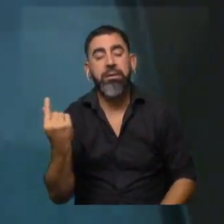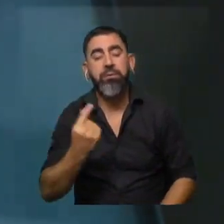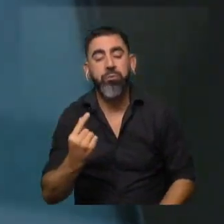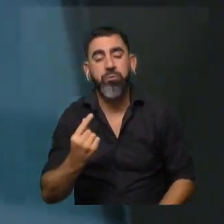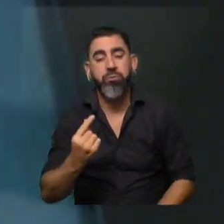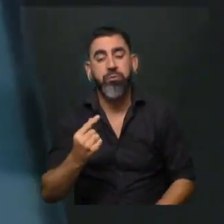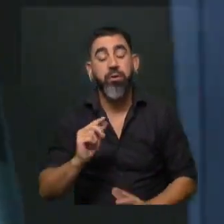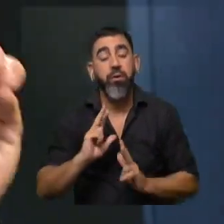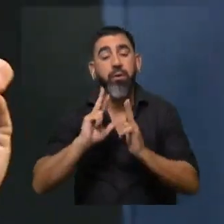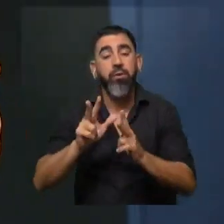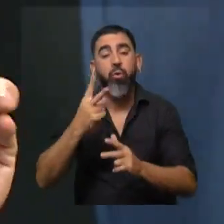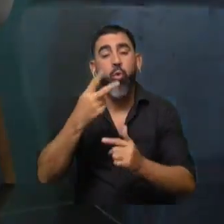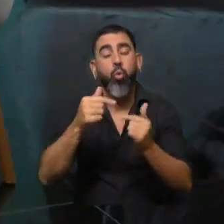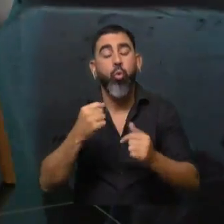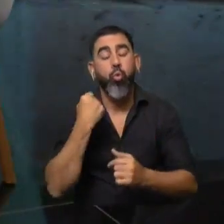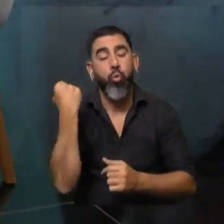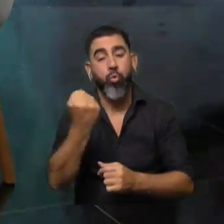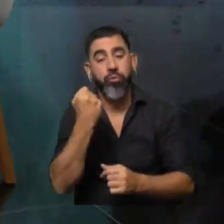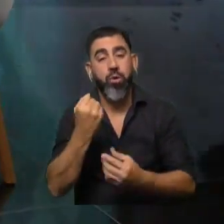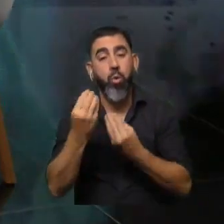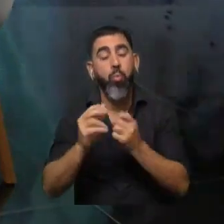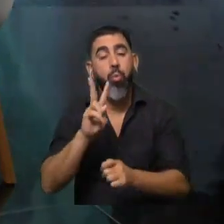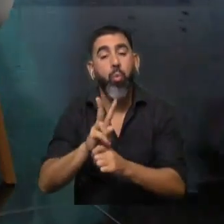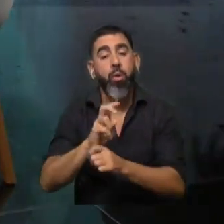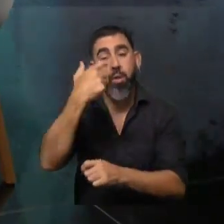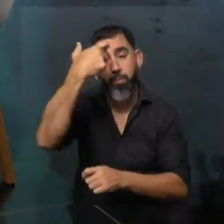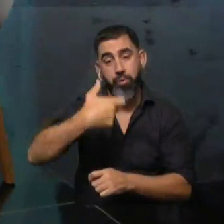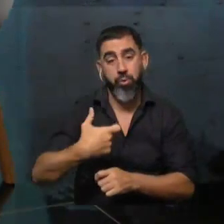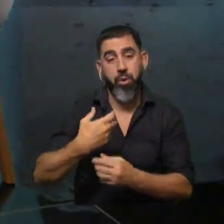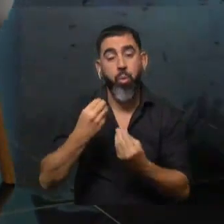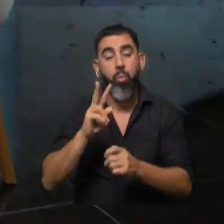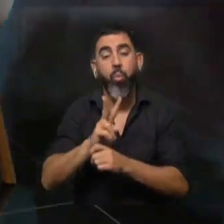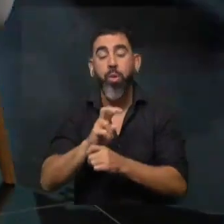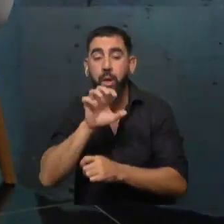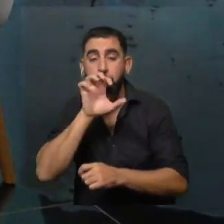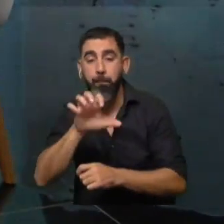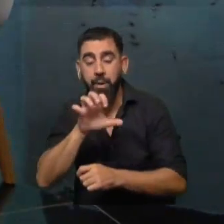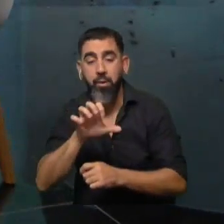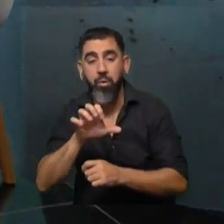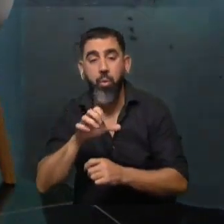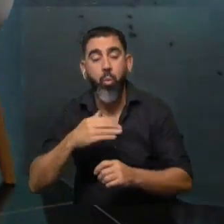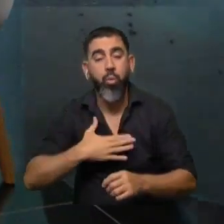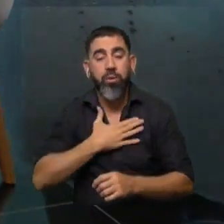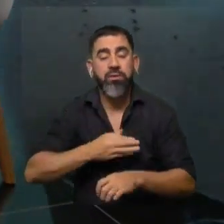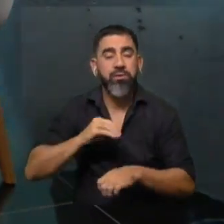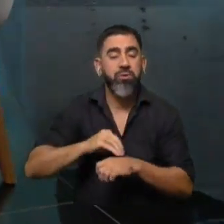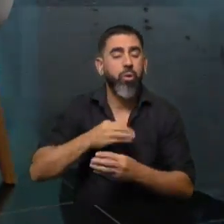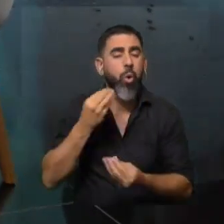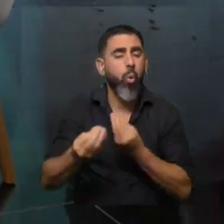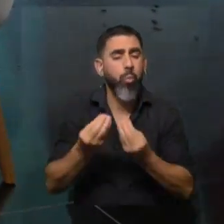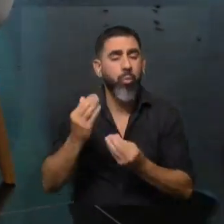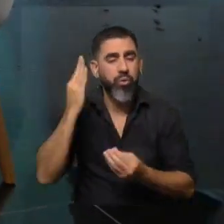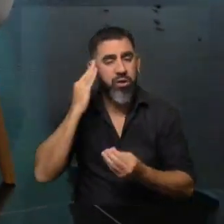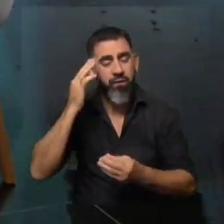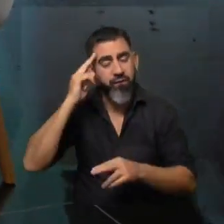vayamos sin decir dos cosas valiosas. ¿Cómo se cuida la gente? ¿Cómo cuidamos las mascotas? ¿Y cuáles son los síntomas o cómo podemos saber que tenemos